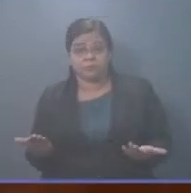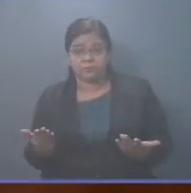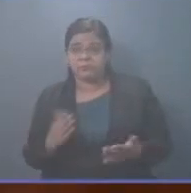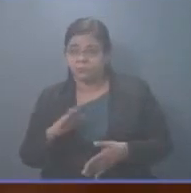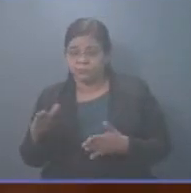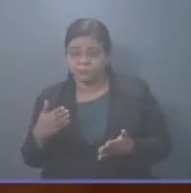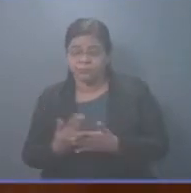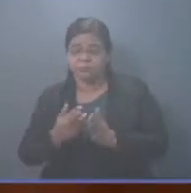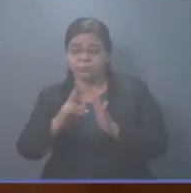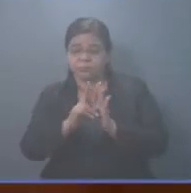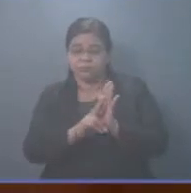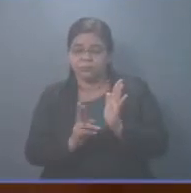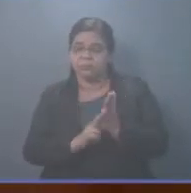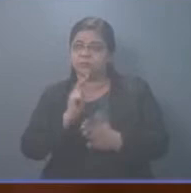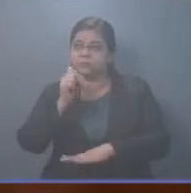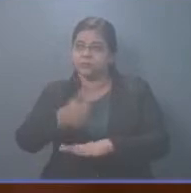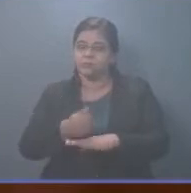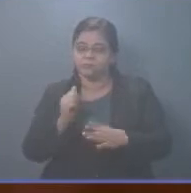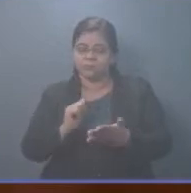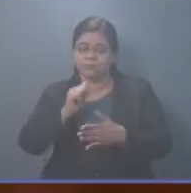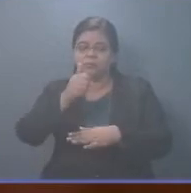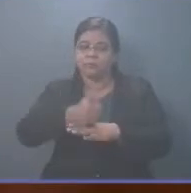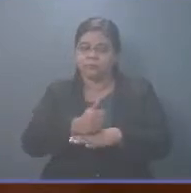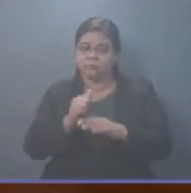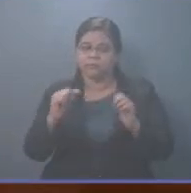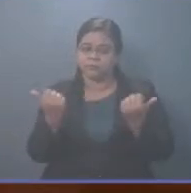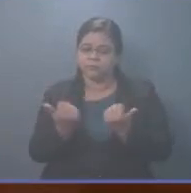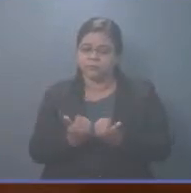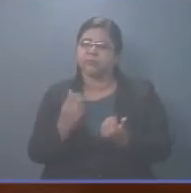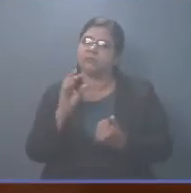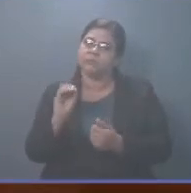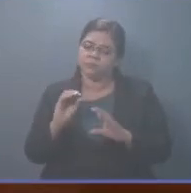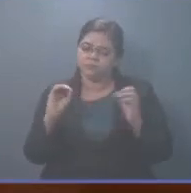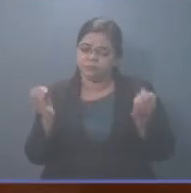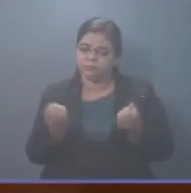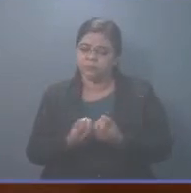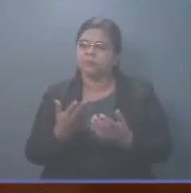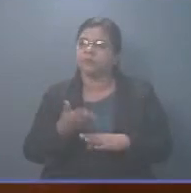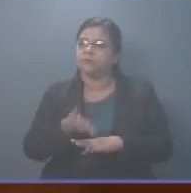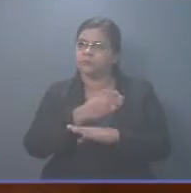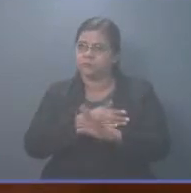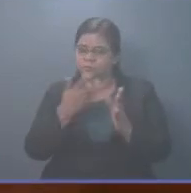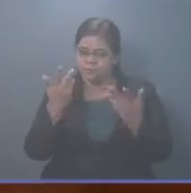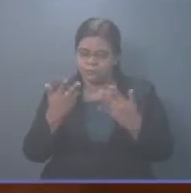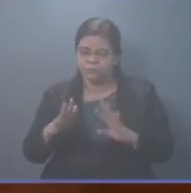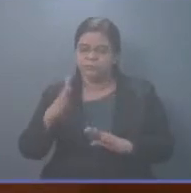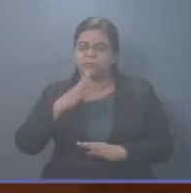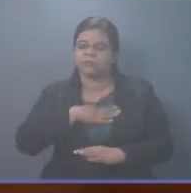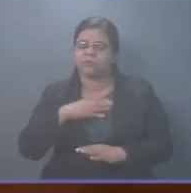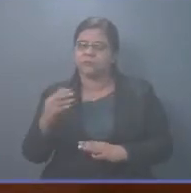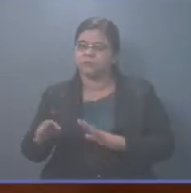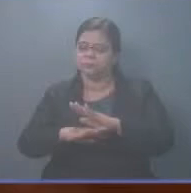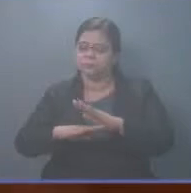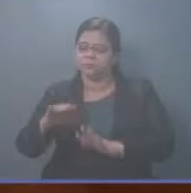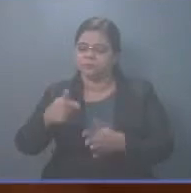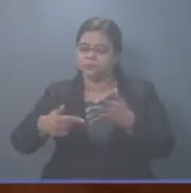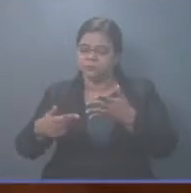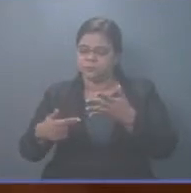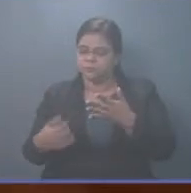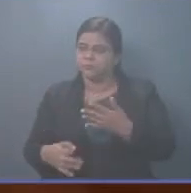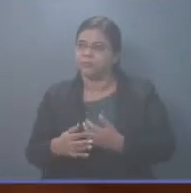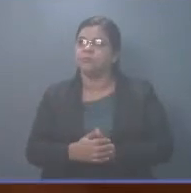registro se inscribirán las fundaciones, asociaciones u organizaciones que hayan obtenido previamente su personalidad jurídica.